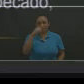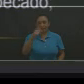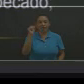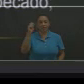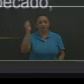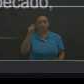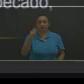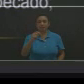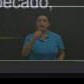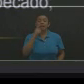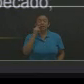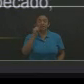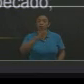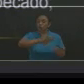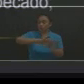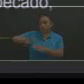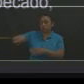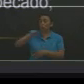no morirás.